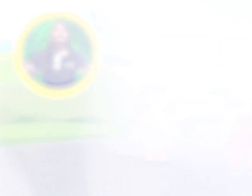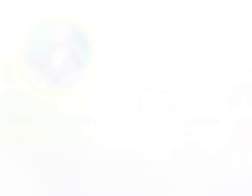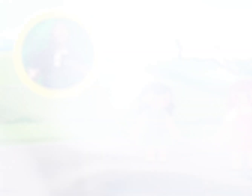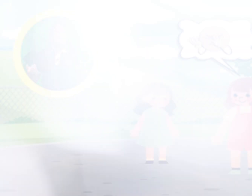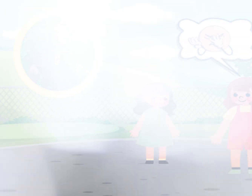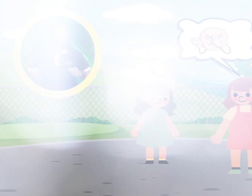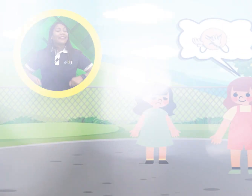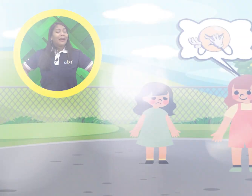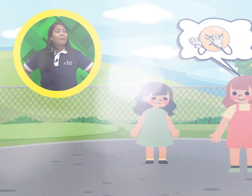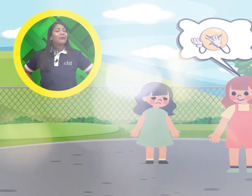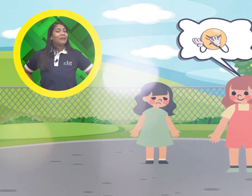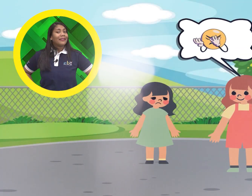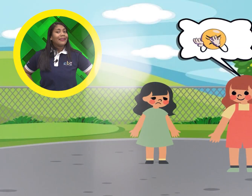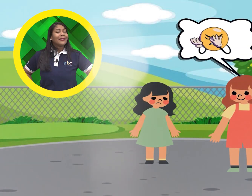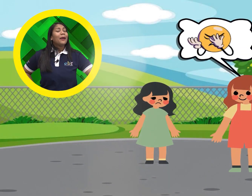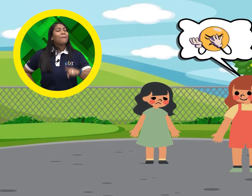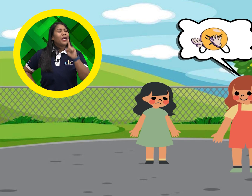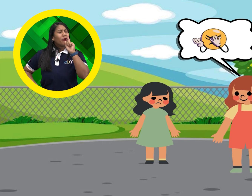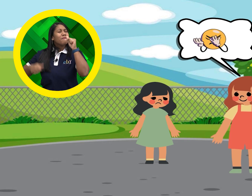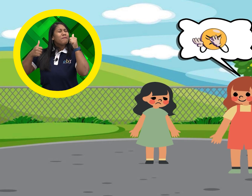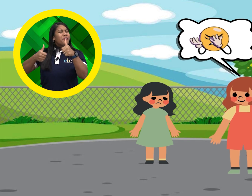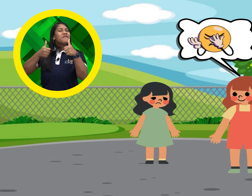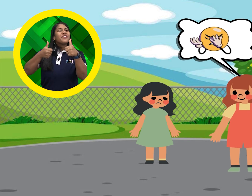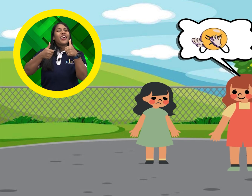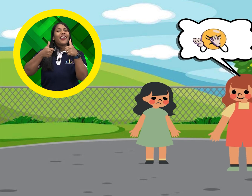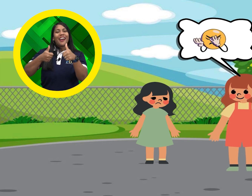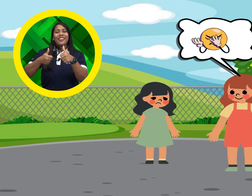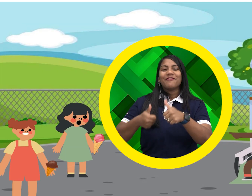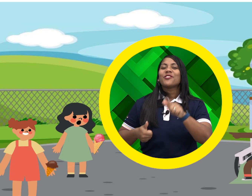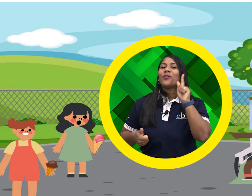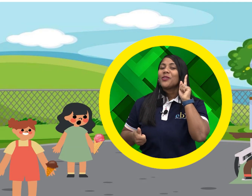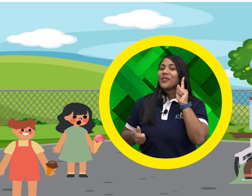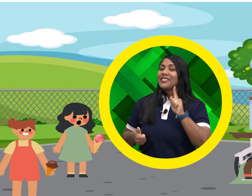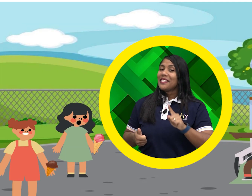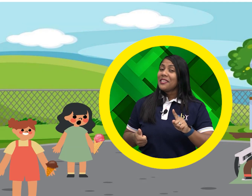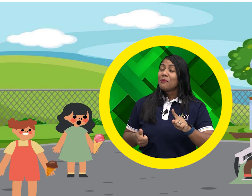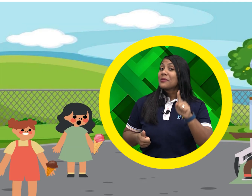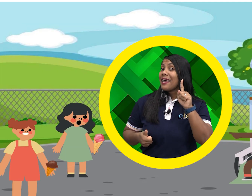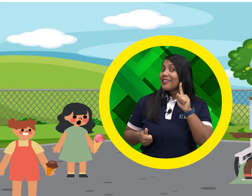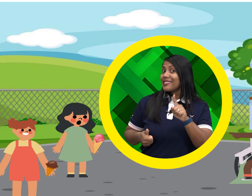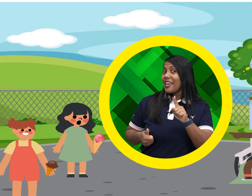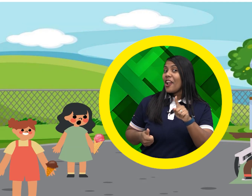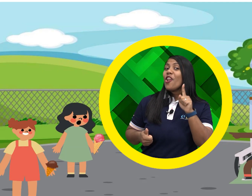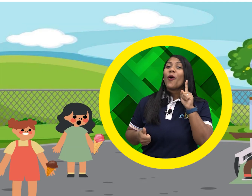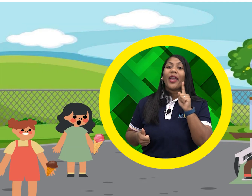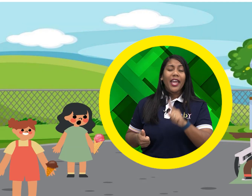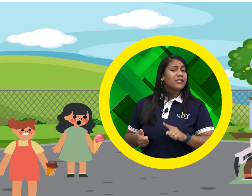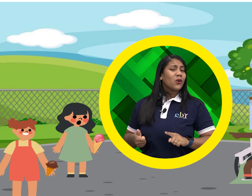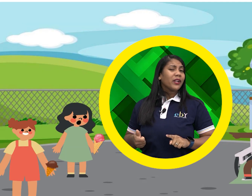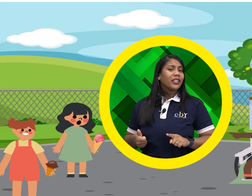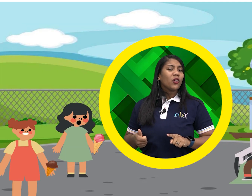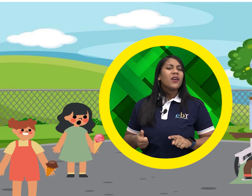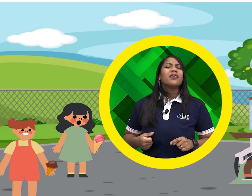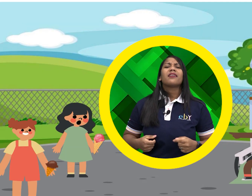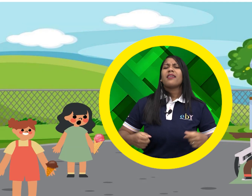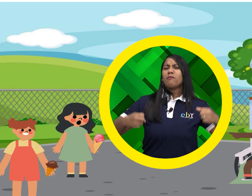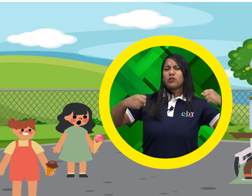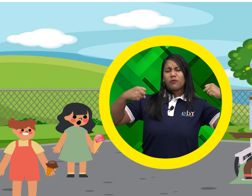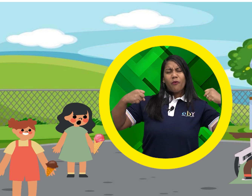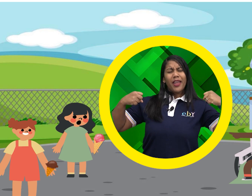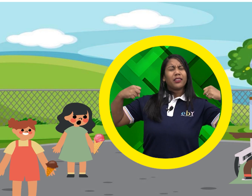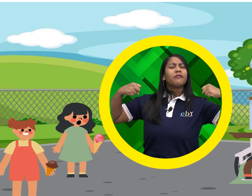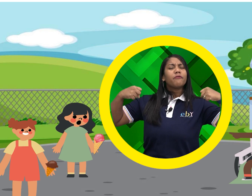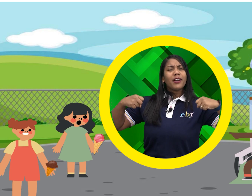mentir qué trampa verdad pero muy bien Ani cuando decidimos hacer lo que es correcto